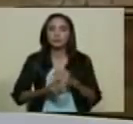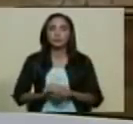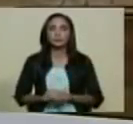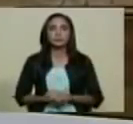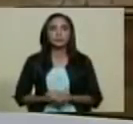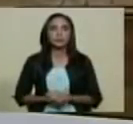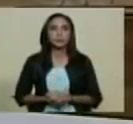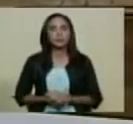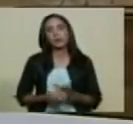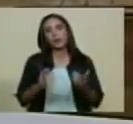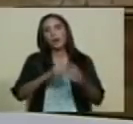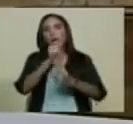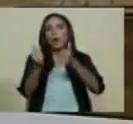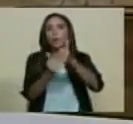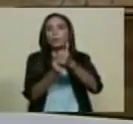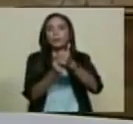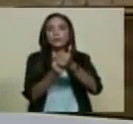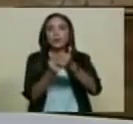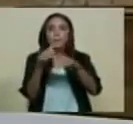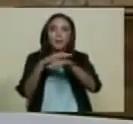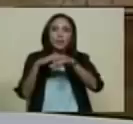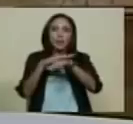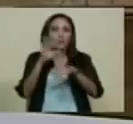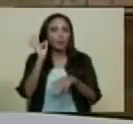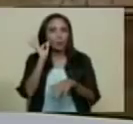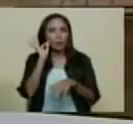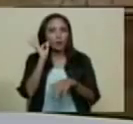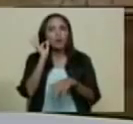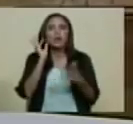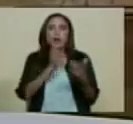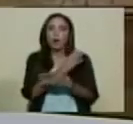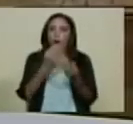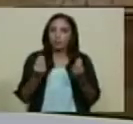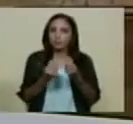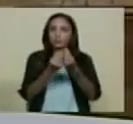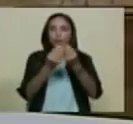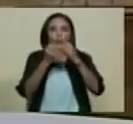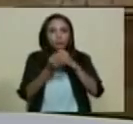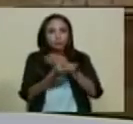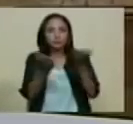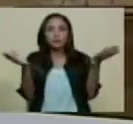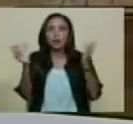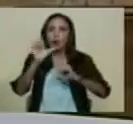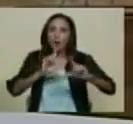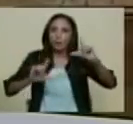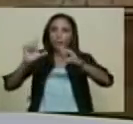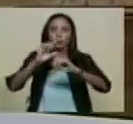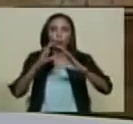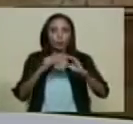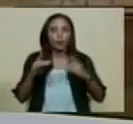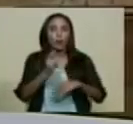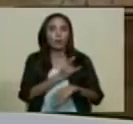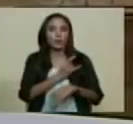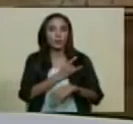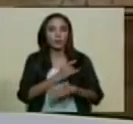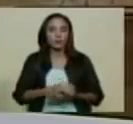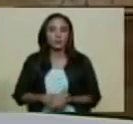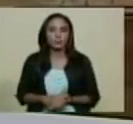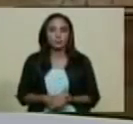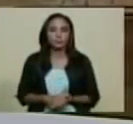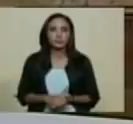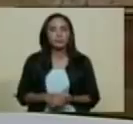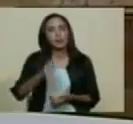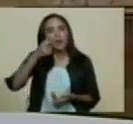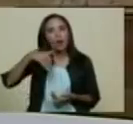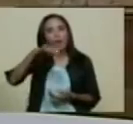nuestra viceministra Yasneidy Guarnieri, de entregar los insumos de laboratorio a la Universidad Nacional Experimental